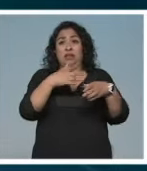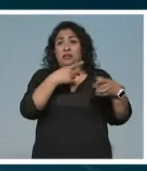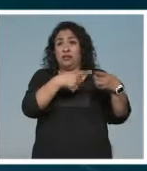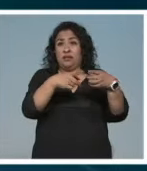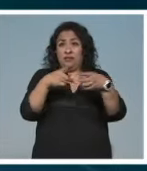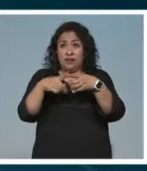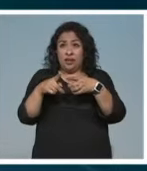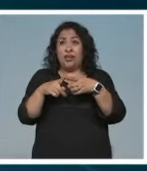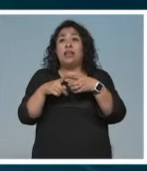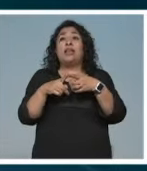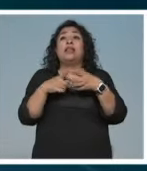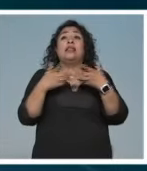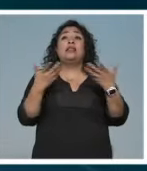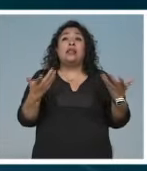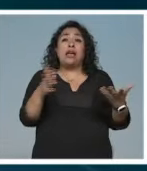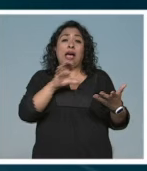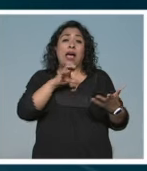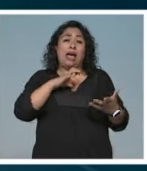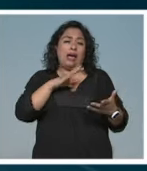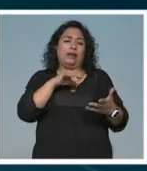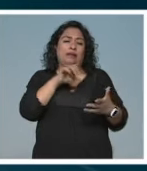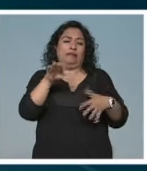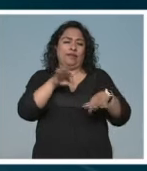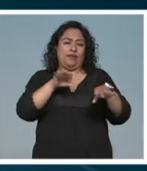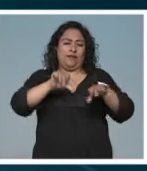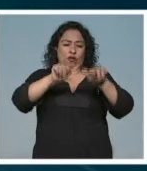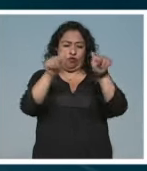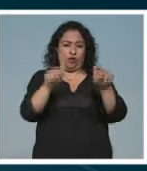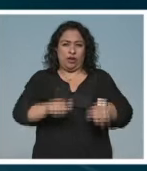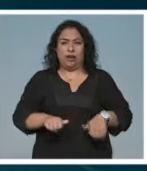diversos del quehacer artístico.